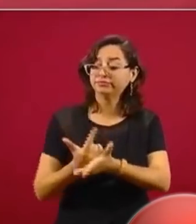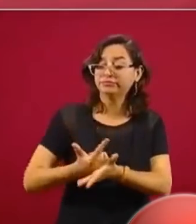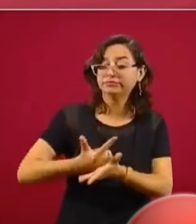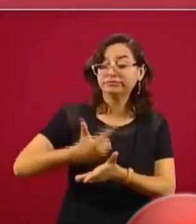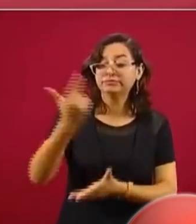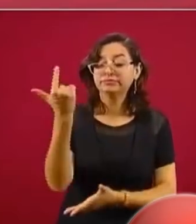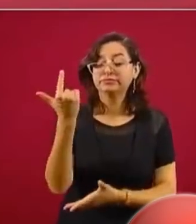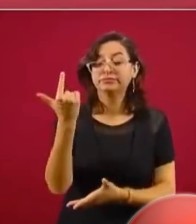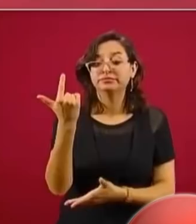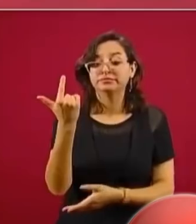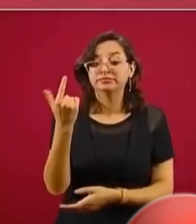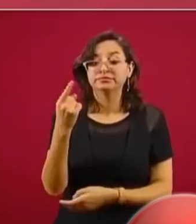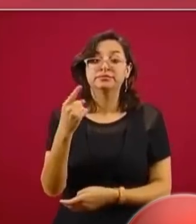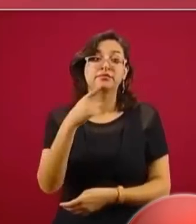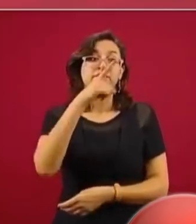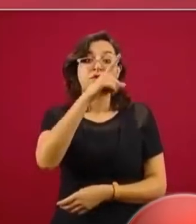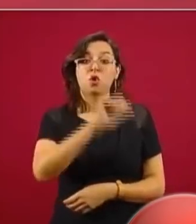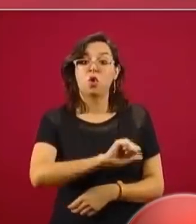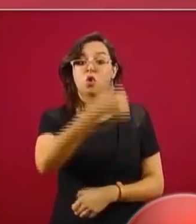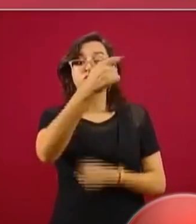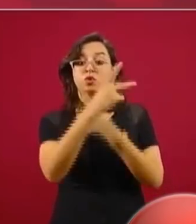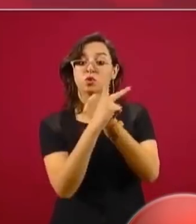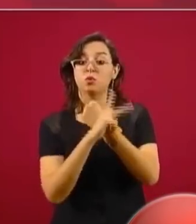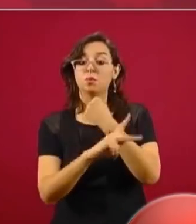como les pedían desde el extranjero,